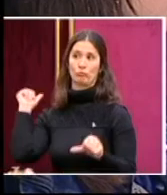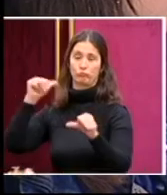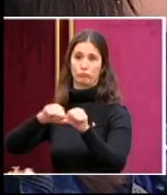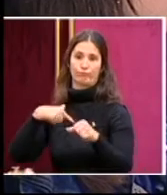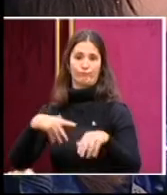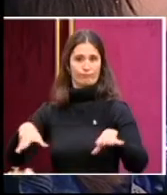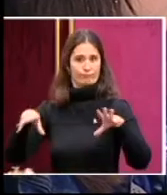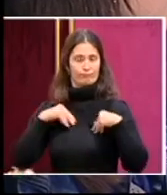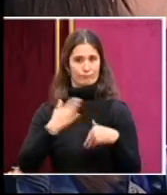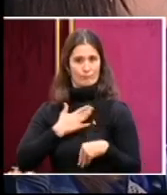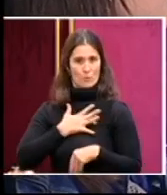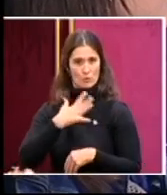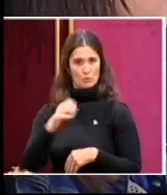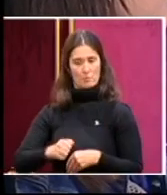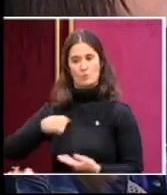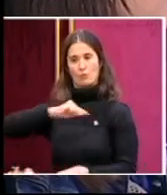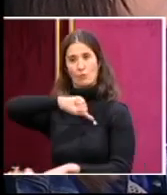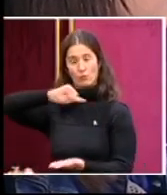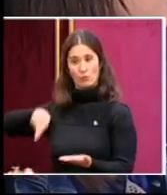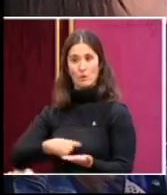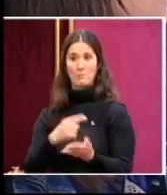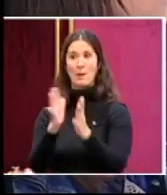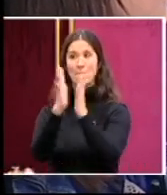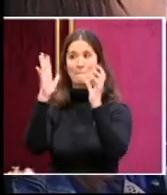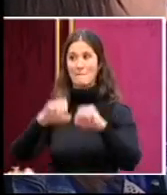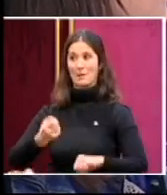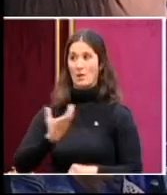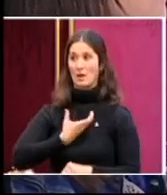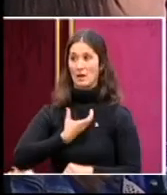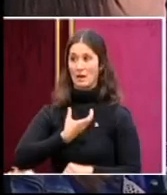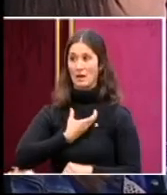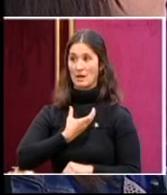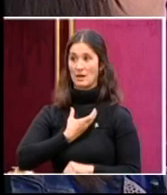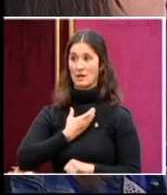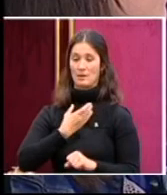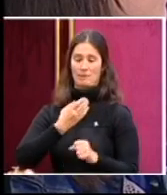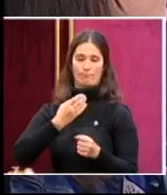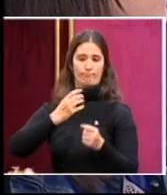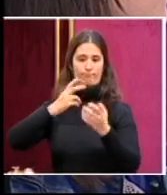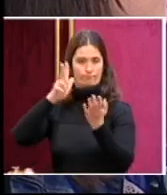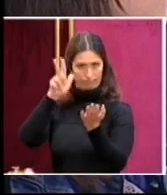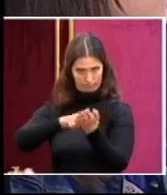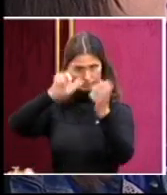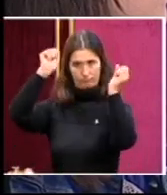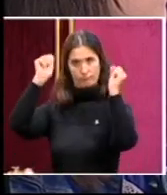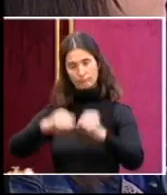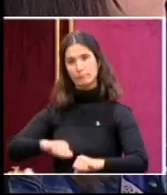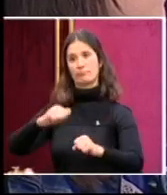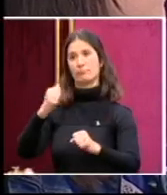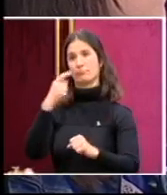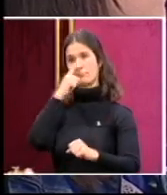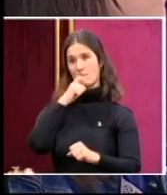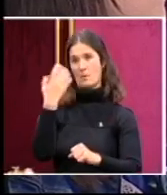este ayuntamiento, firmando el pacto de alcaldes que se rubricó en el